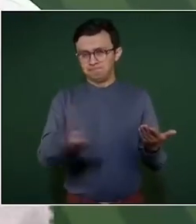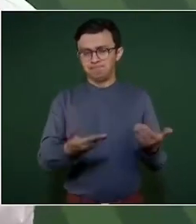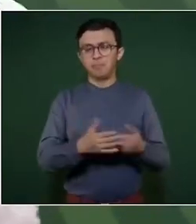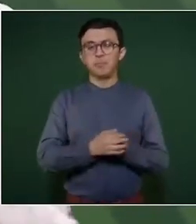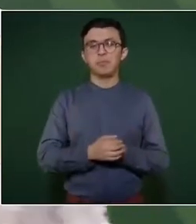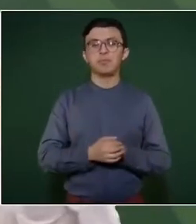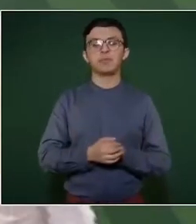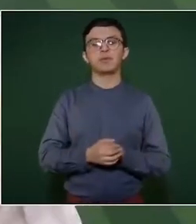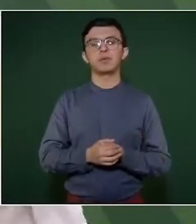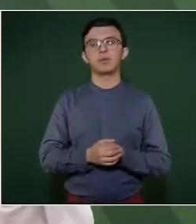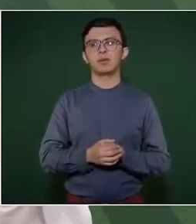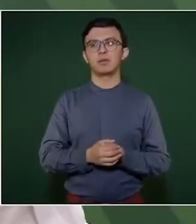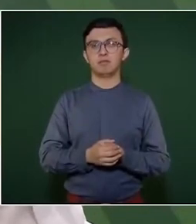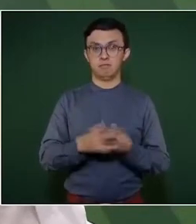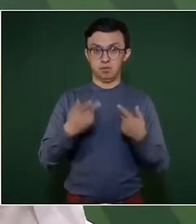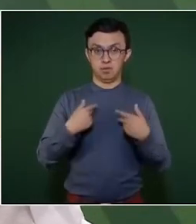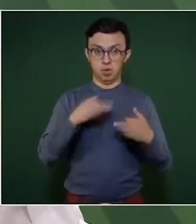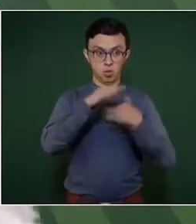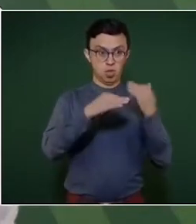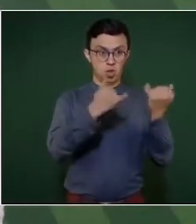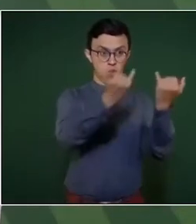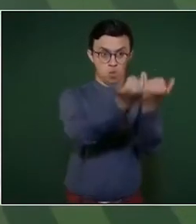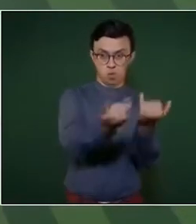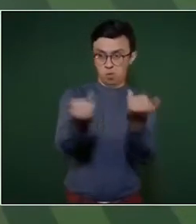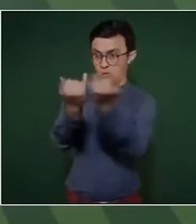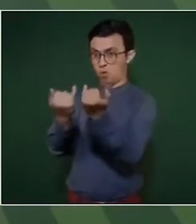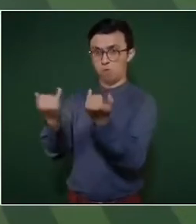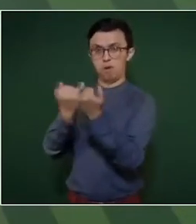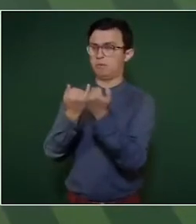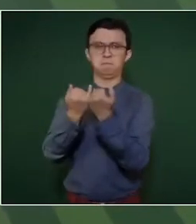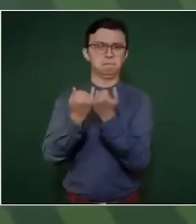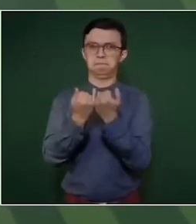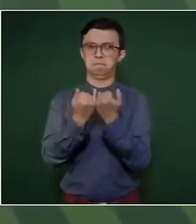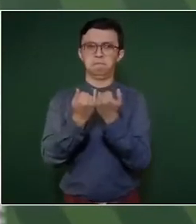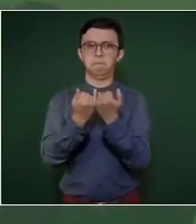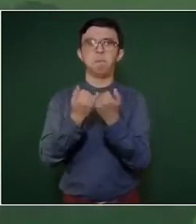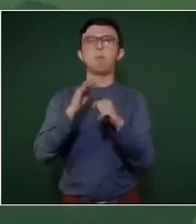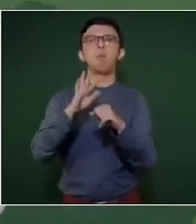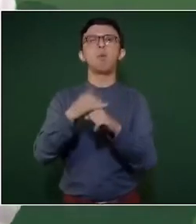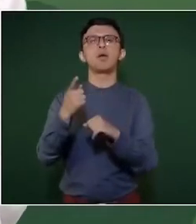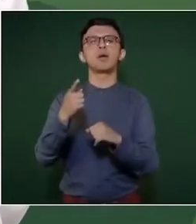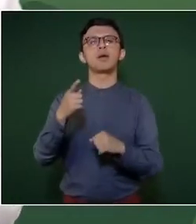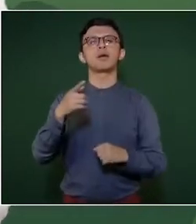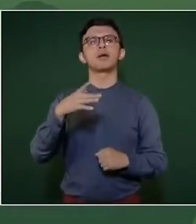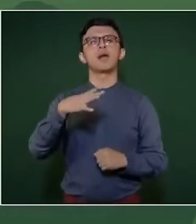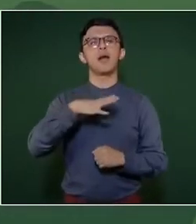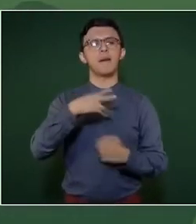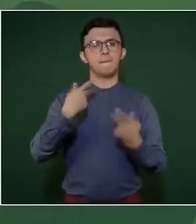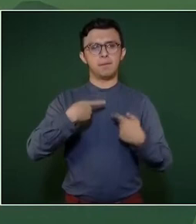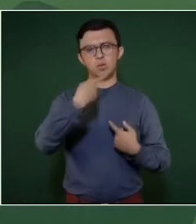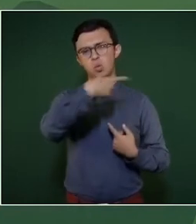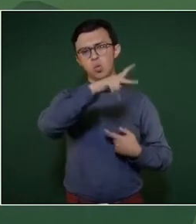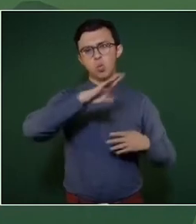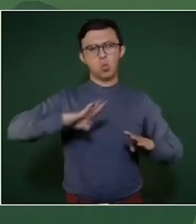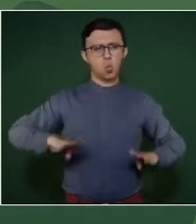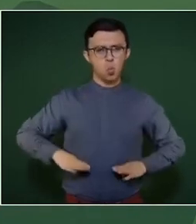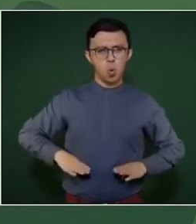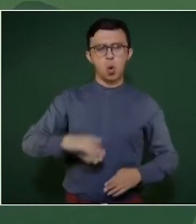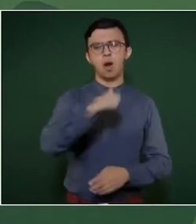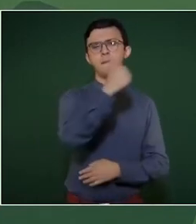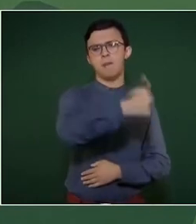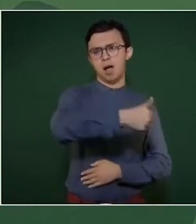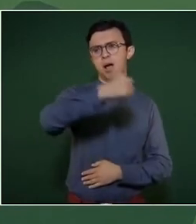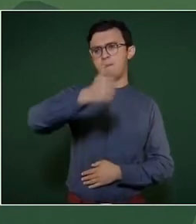No son iguales, porque cada quien tiene su personalidad,